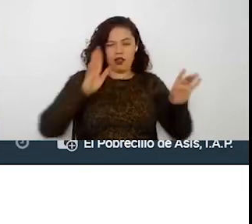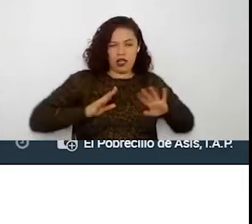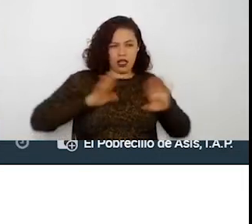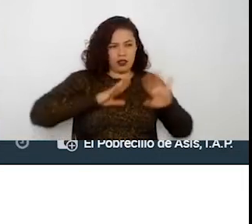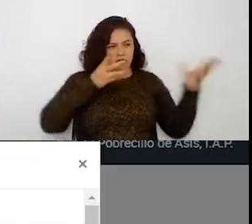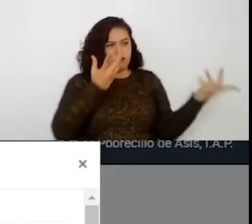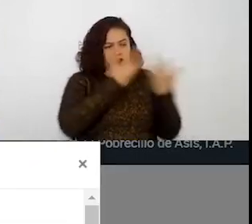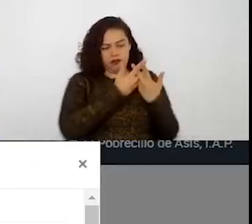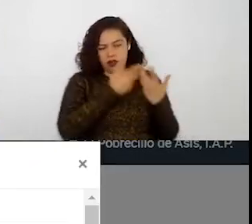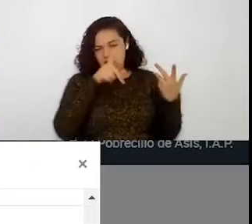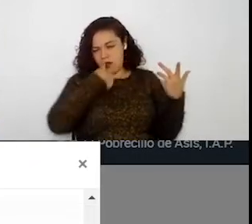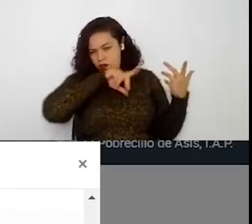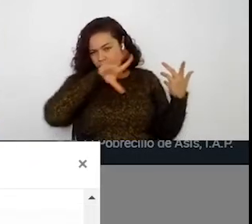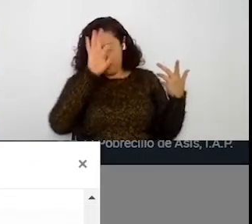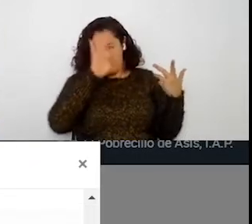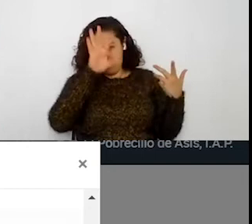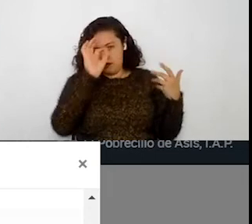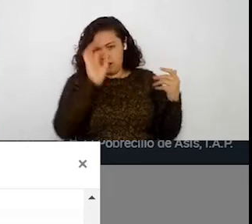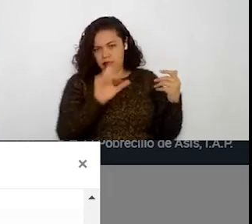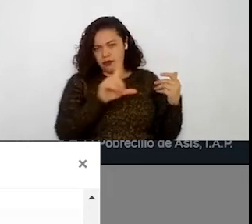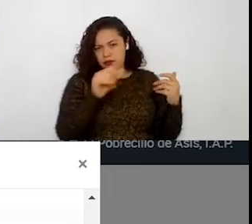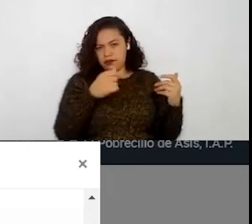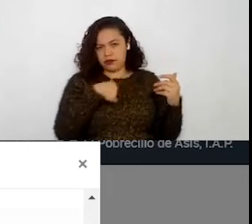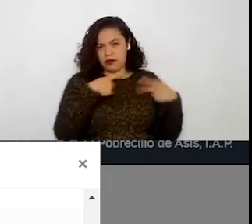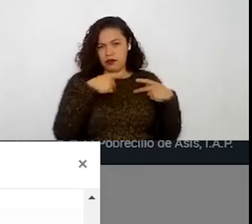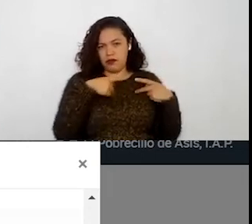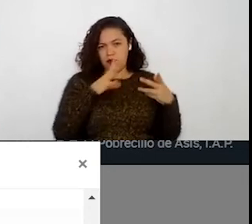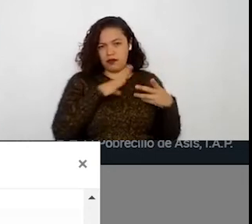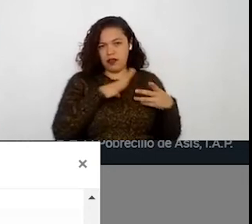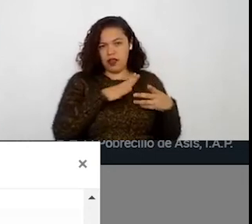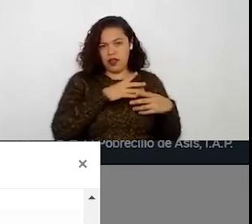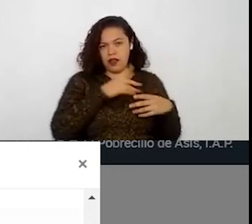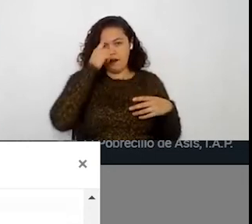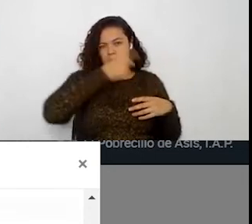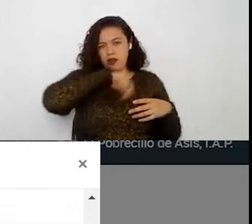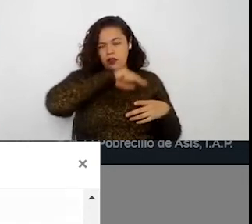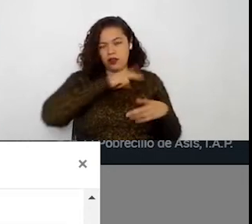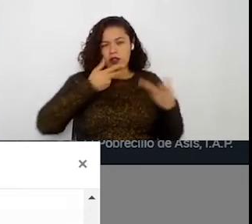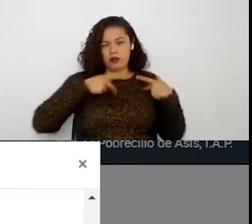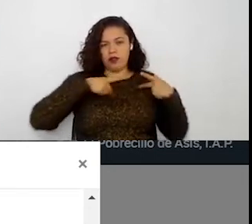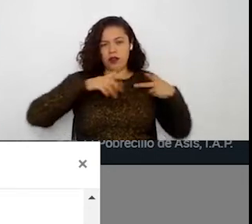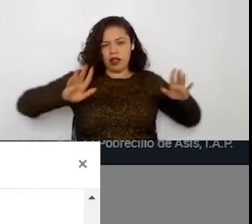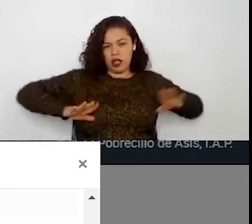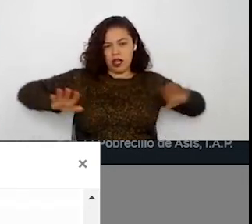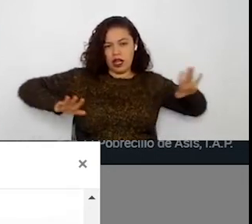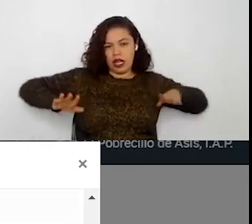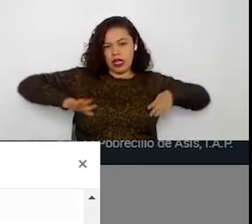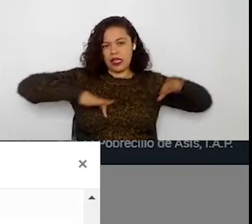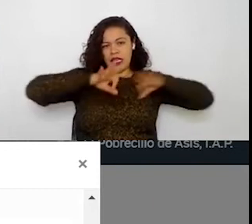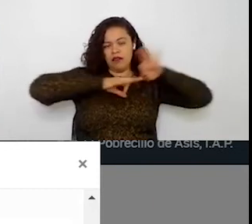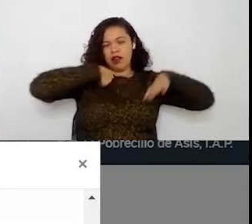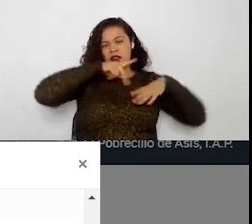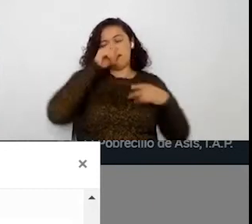características que tiene la población con la que pretendemos trabajar también después de la condición